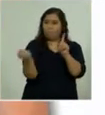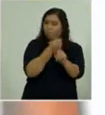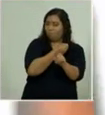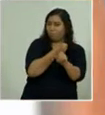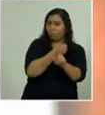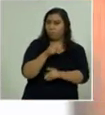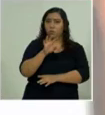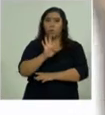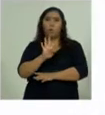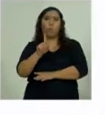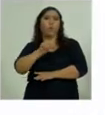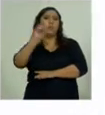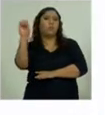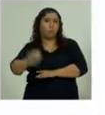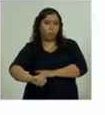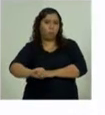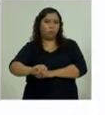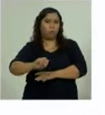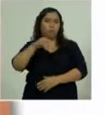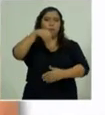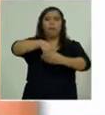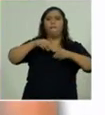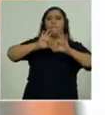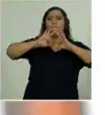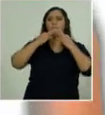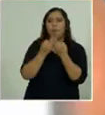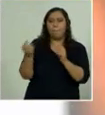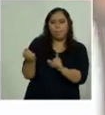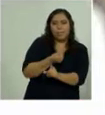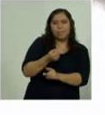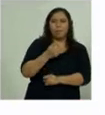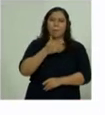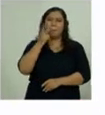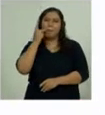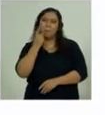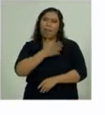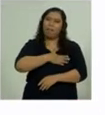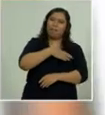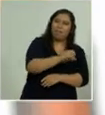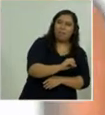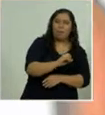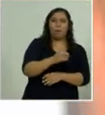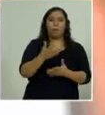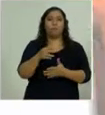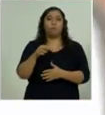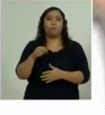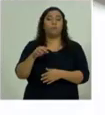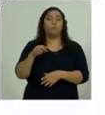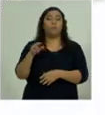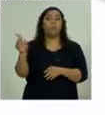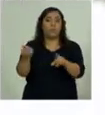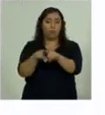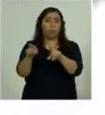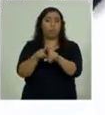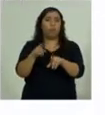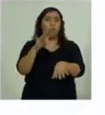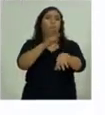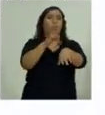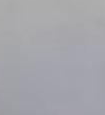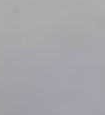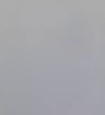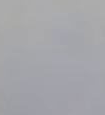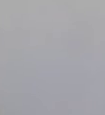41 por ciento por violencia intrafamiliar el 1 por ciento por acoso sexual intento de violación o